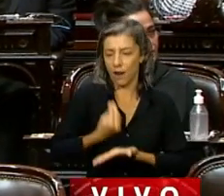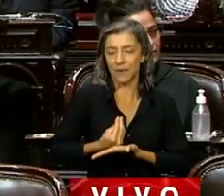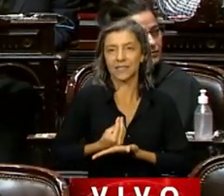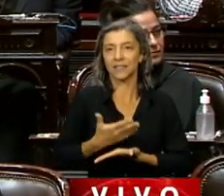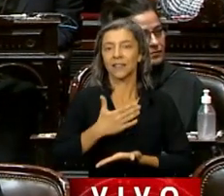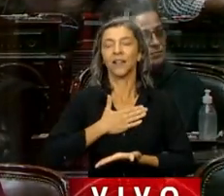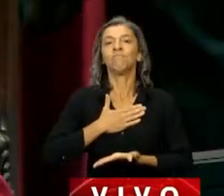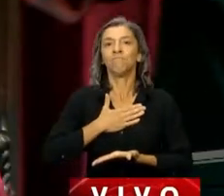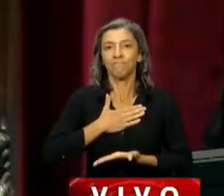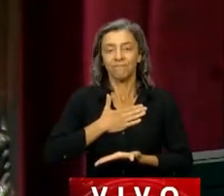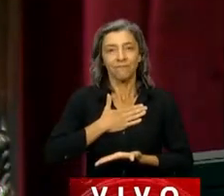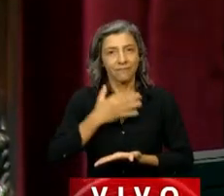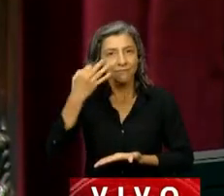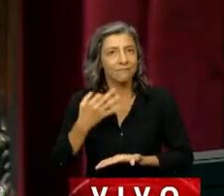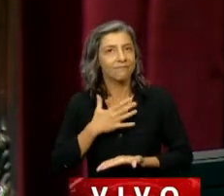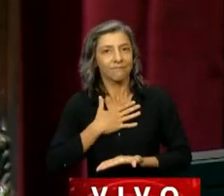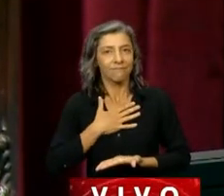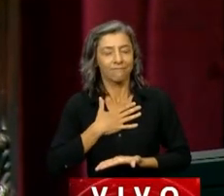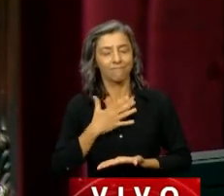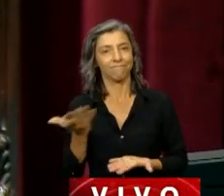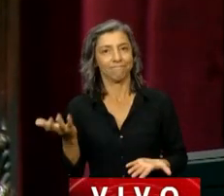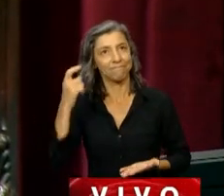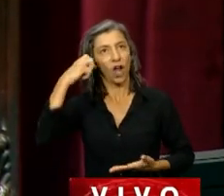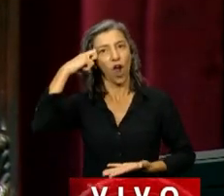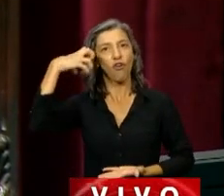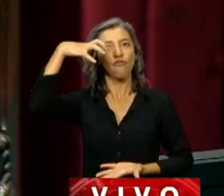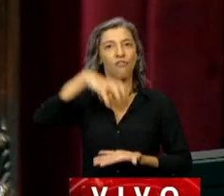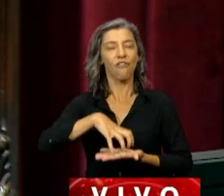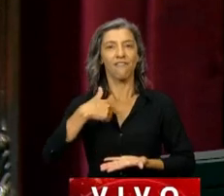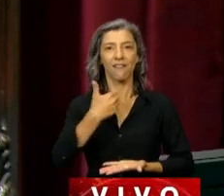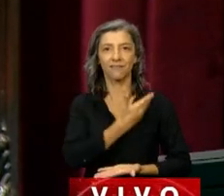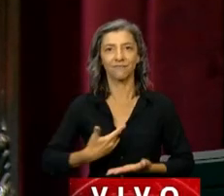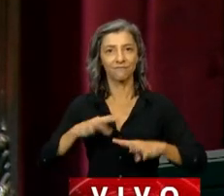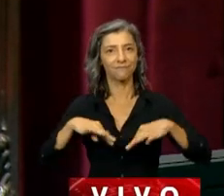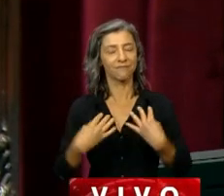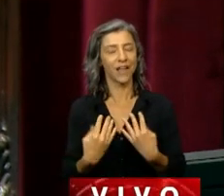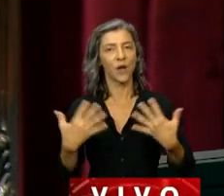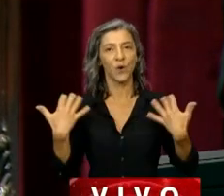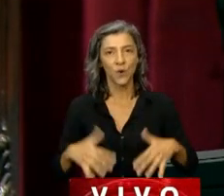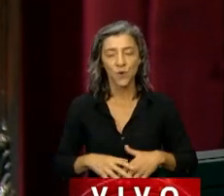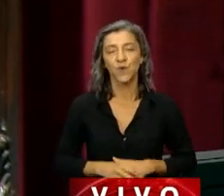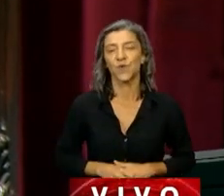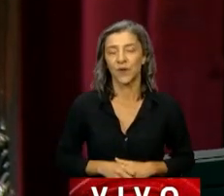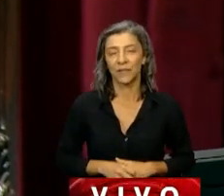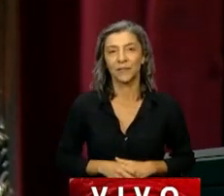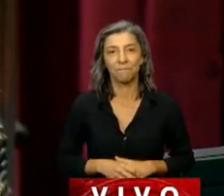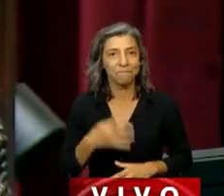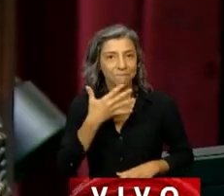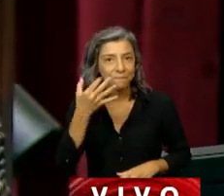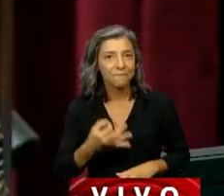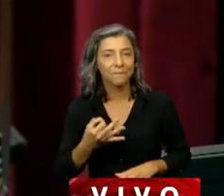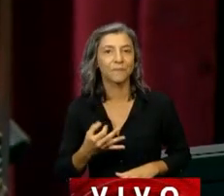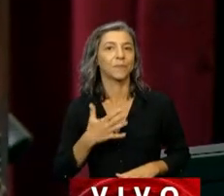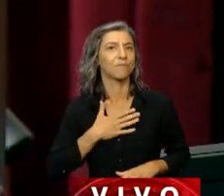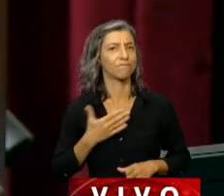representación popular y democrática en todos sus matices y sus diversidades. La verdad es que,